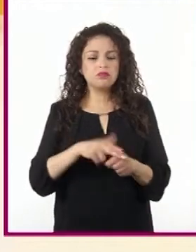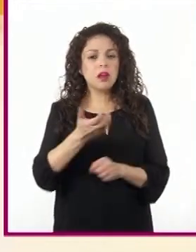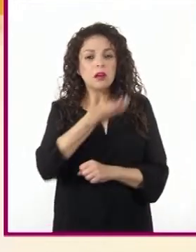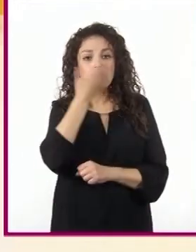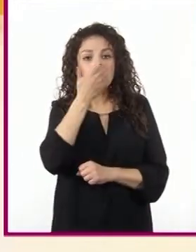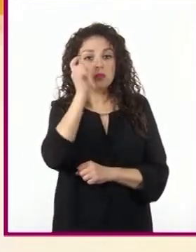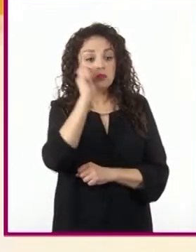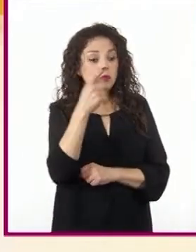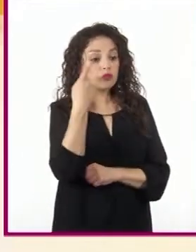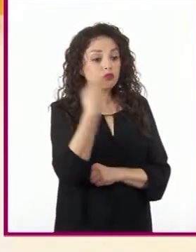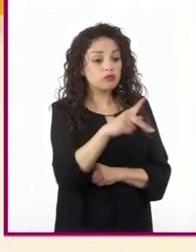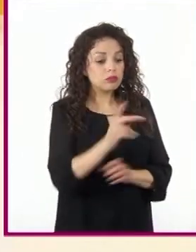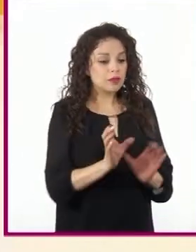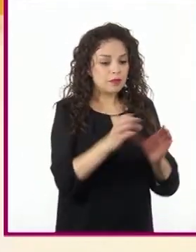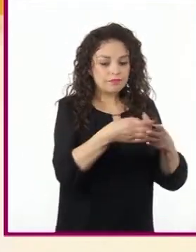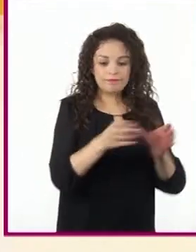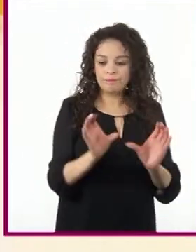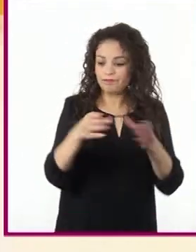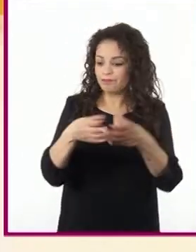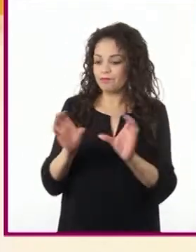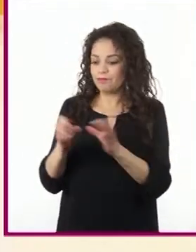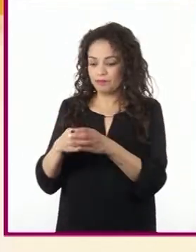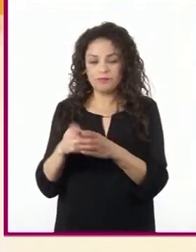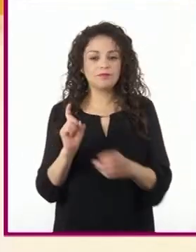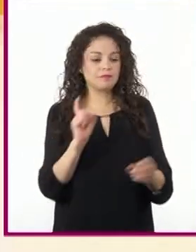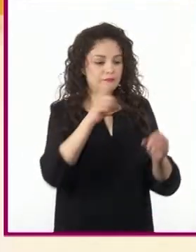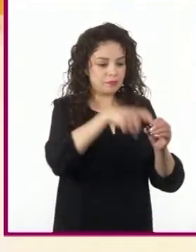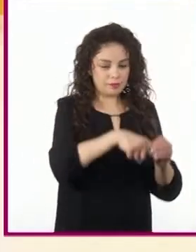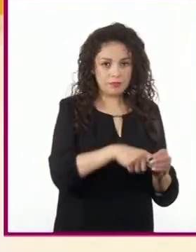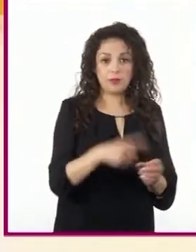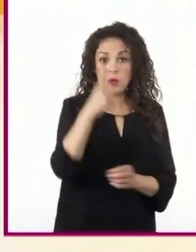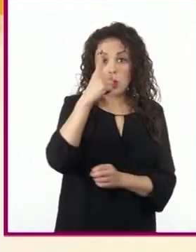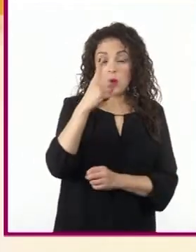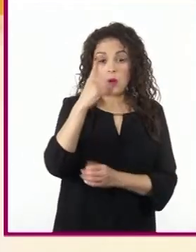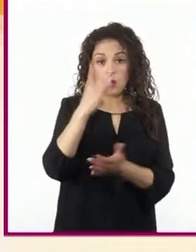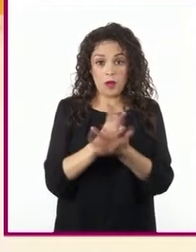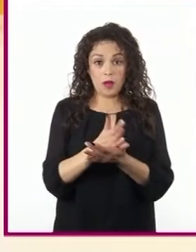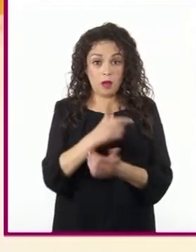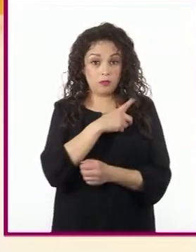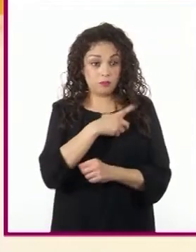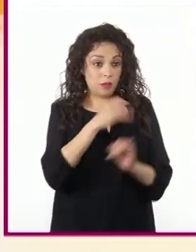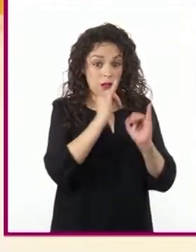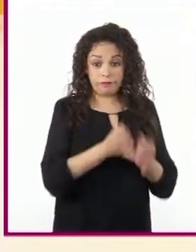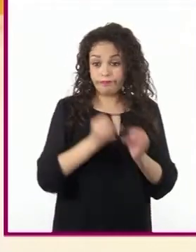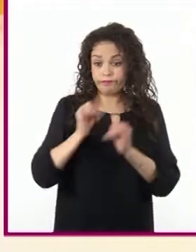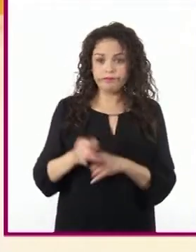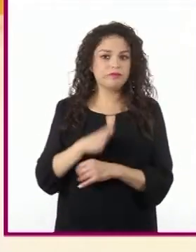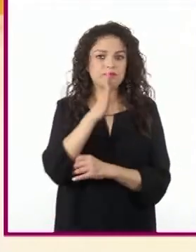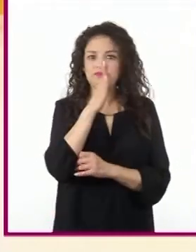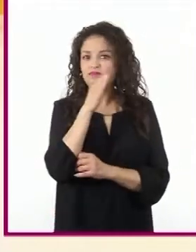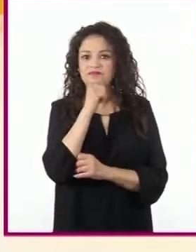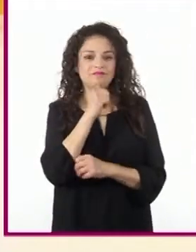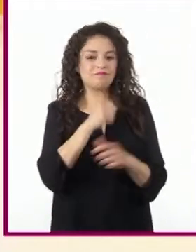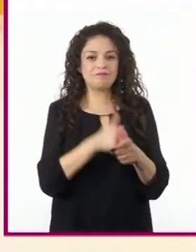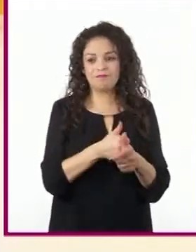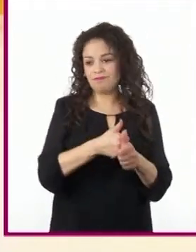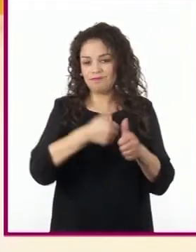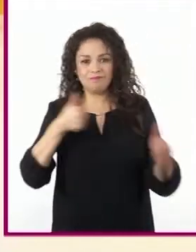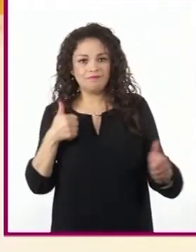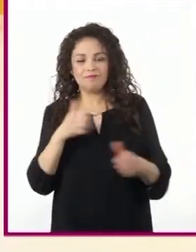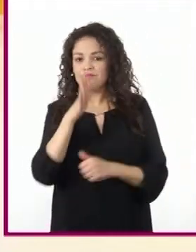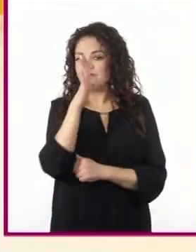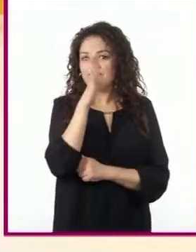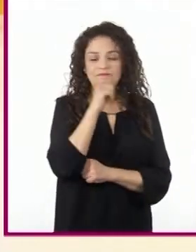de su misma especie y a vivir en comunidad. Por lo general, ningún individuo puede vivir apartado de las y los